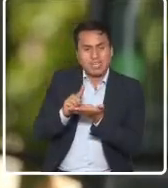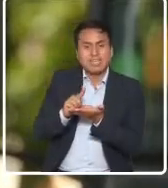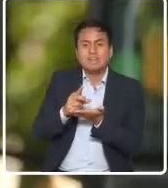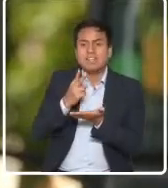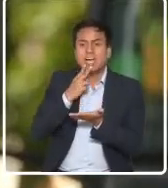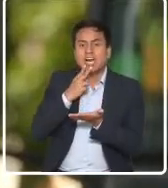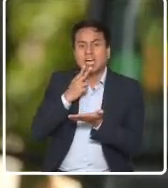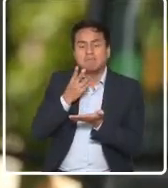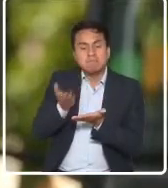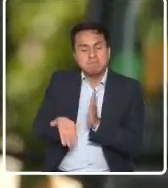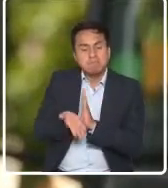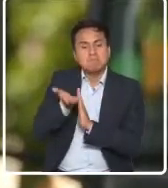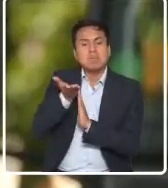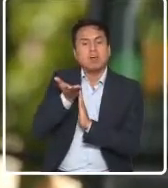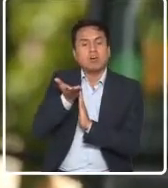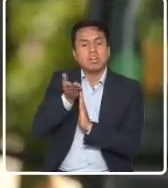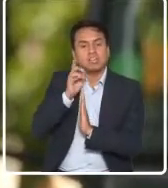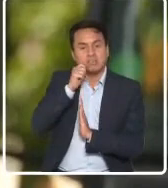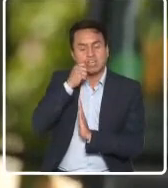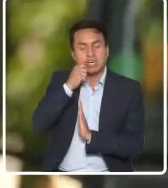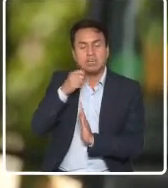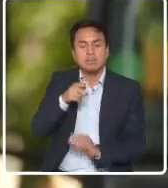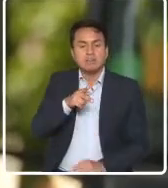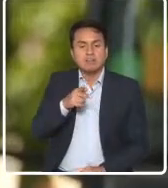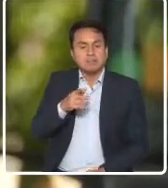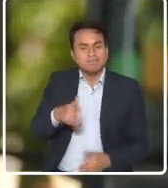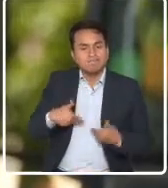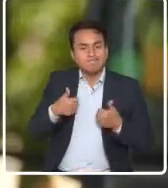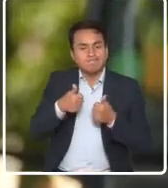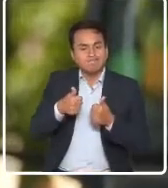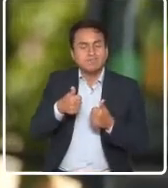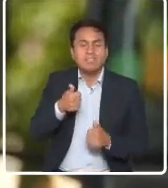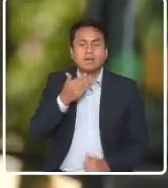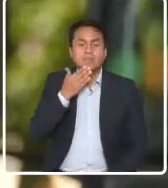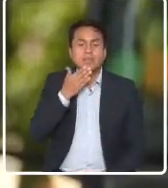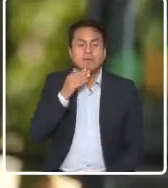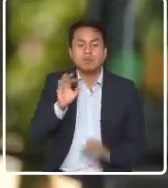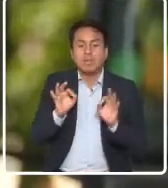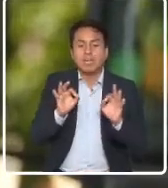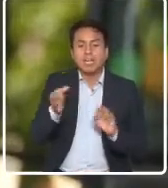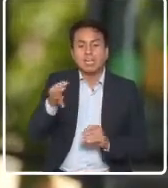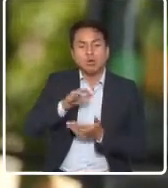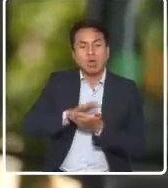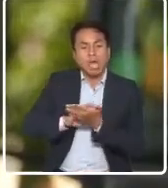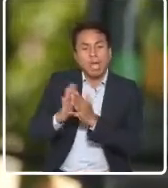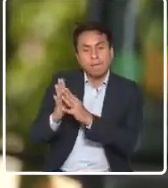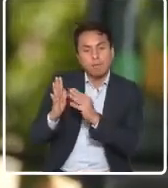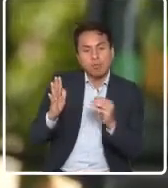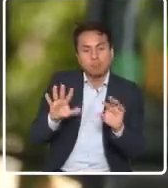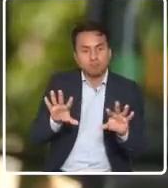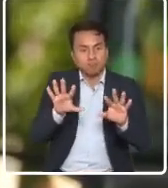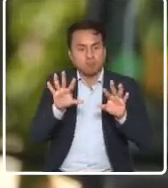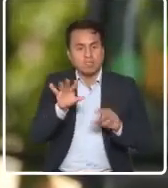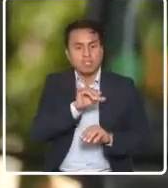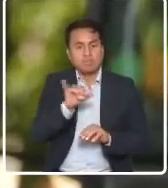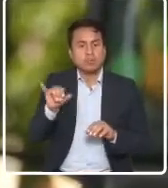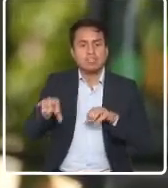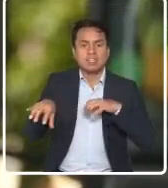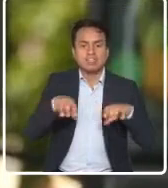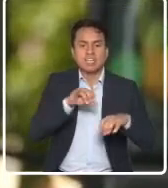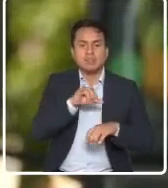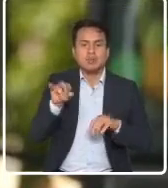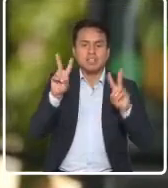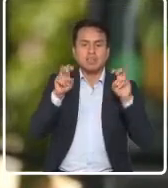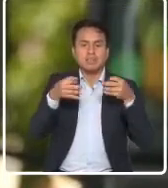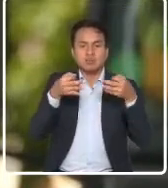de vida mejora es realmente gratificante. Y en particular, acá usted dio un ejemplo que me parece clave destacar. Después vamos a tener una actividad